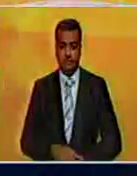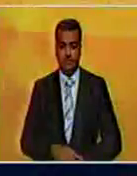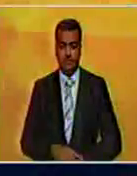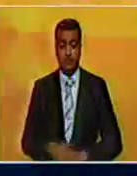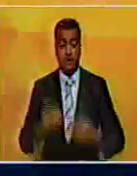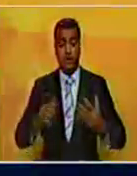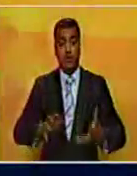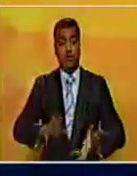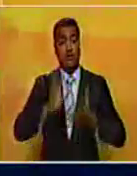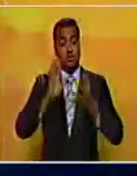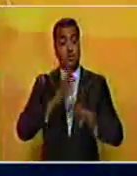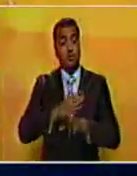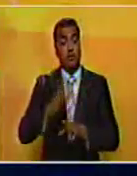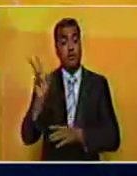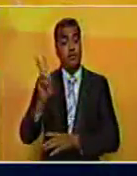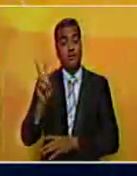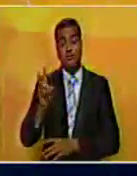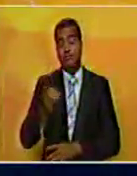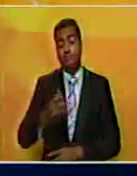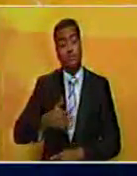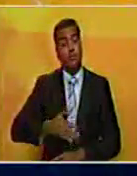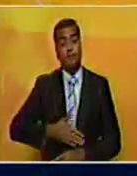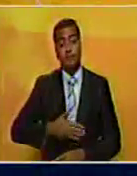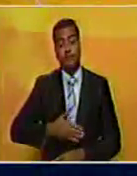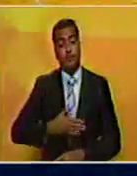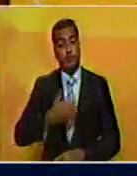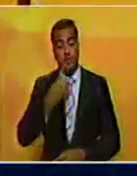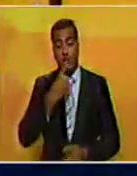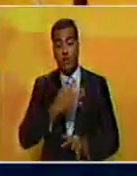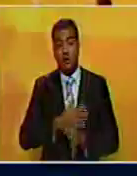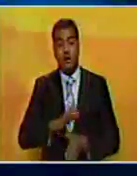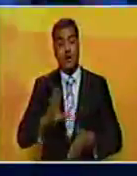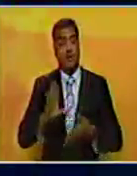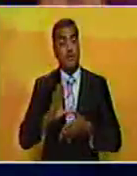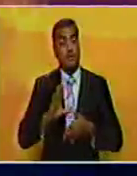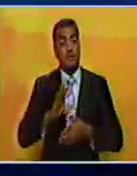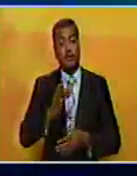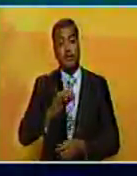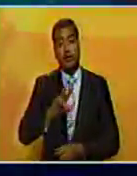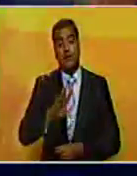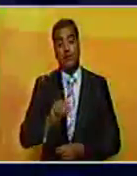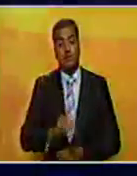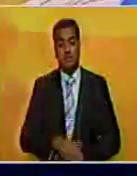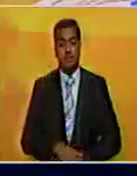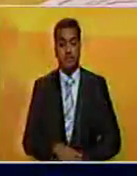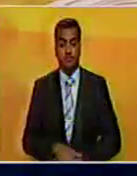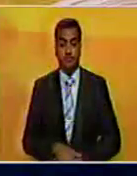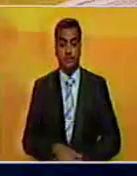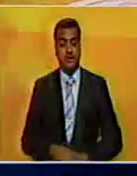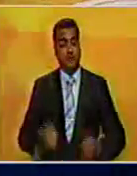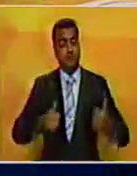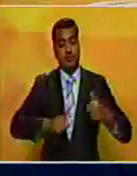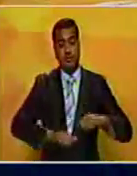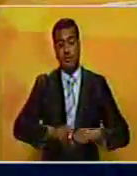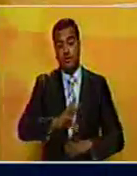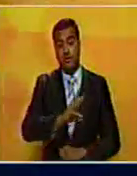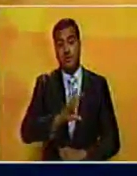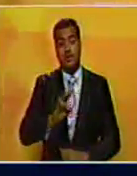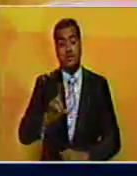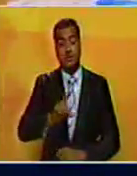Pasamos al baloncesto porque Venezuela no tuvo el mejor estreno en la America Cup de la FIBA 2017. El Vinotinto de las Alturas cayó ante